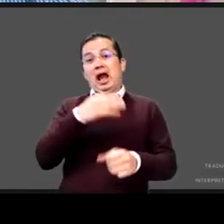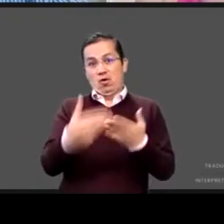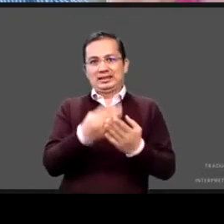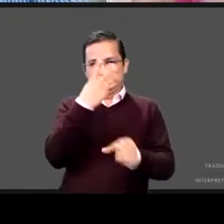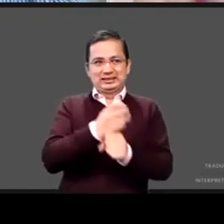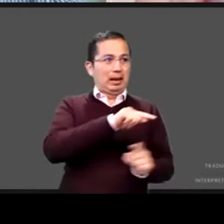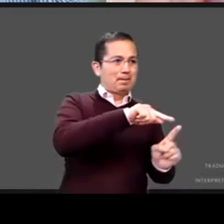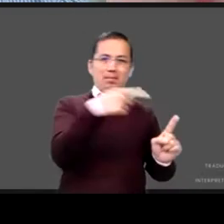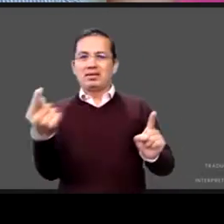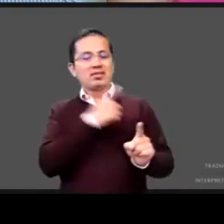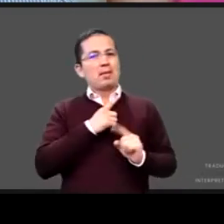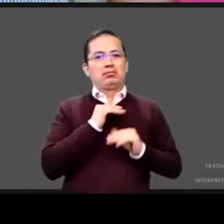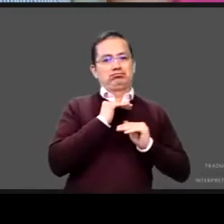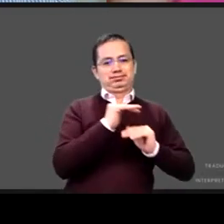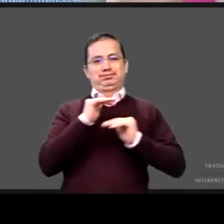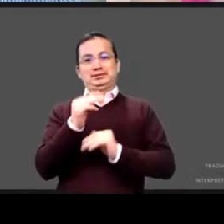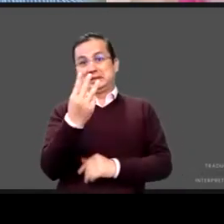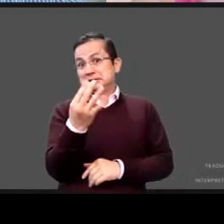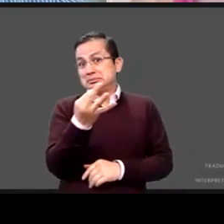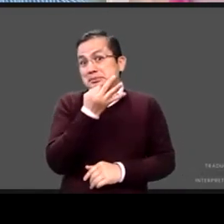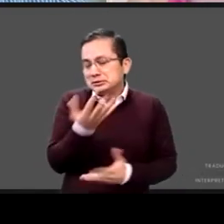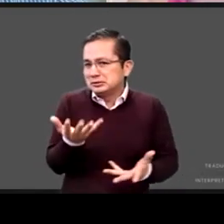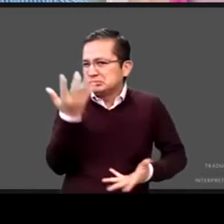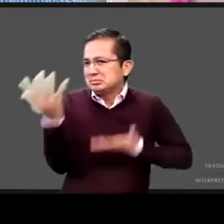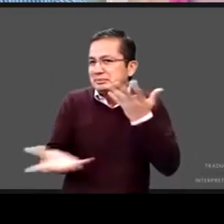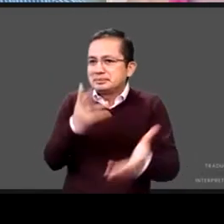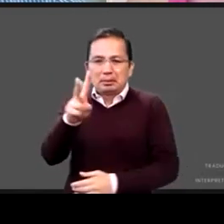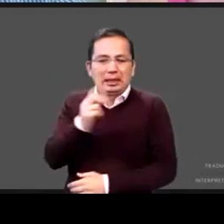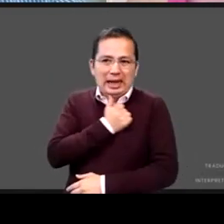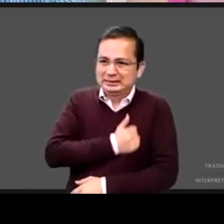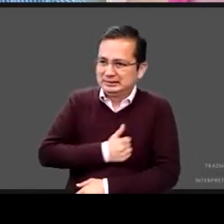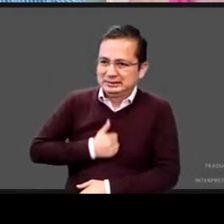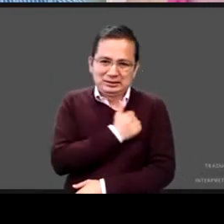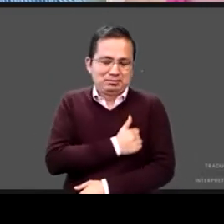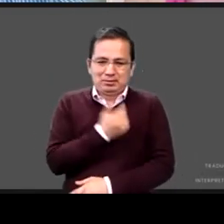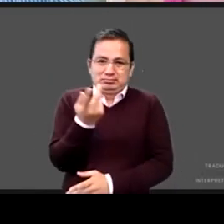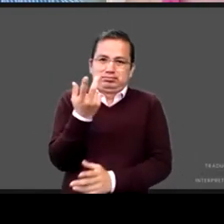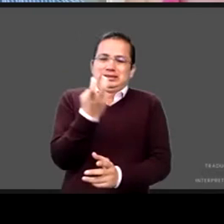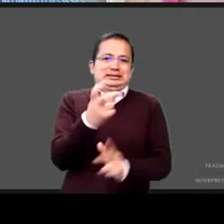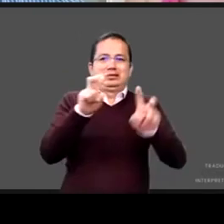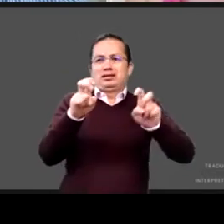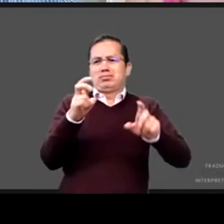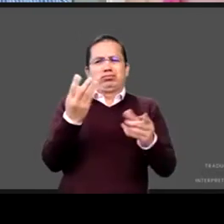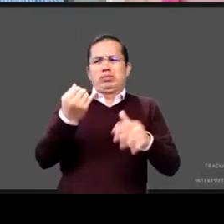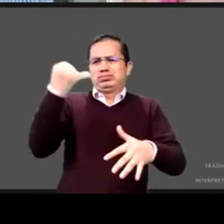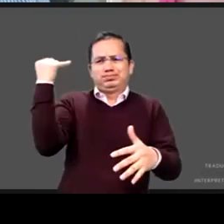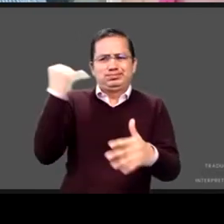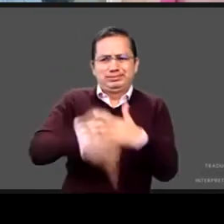interesantísimo. En esta última ronda quisiera compartirles algunos de los comentarios y de las